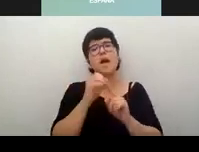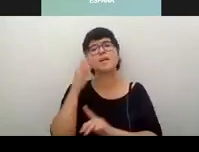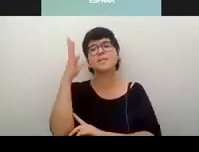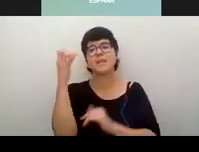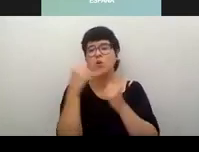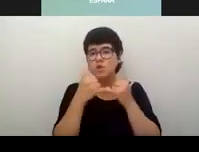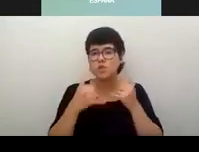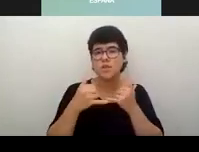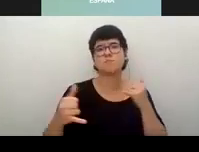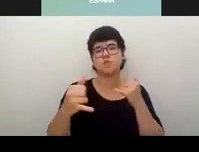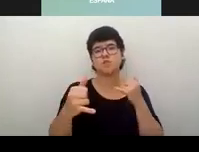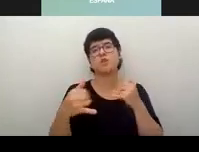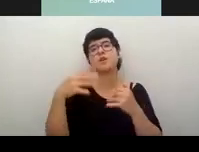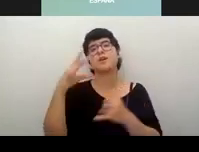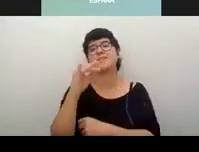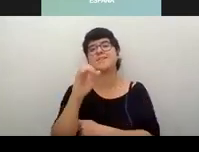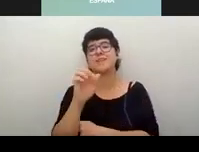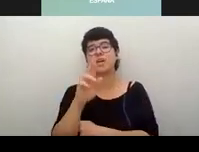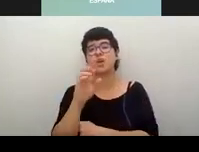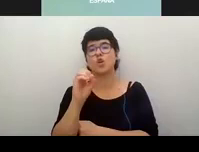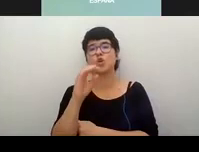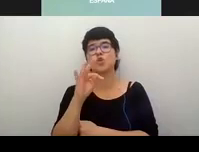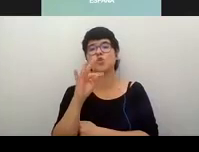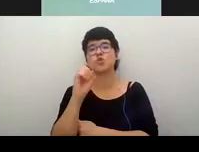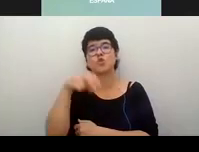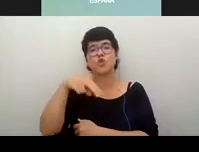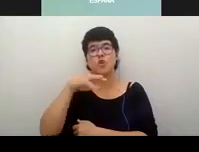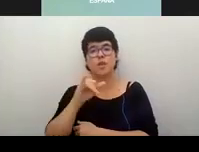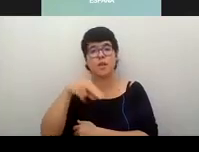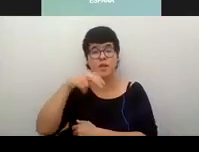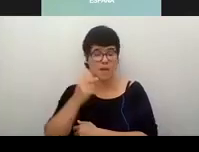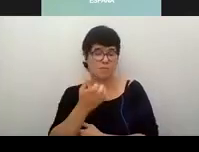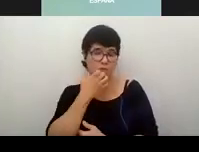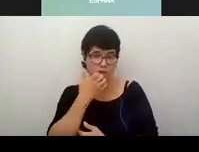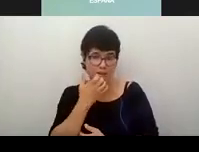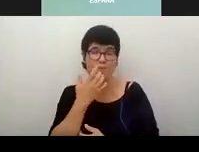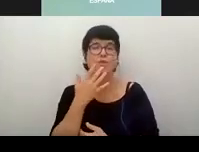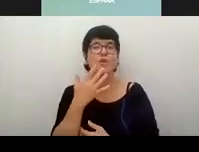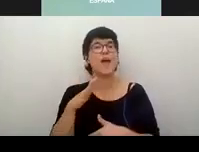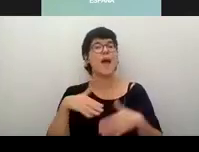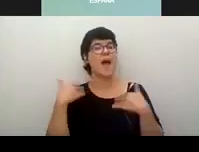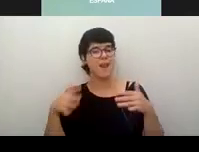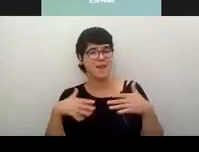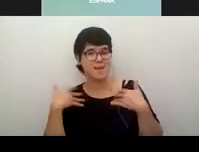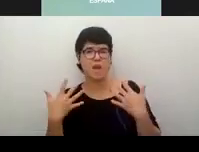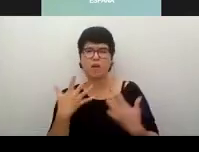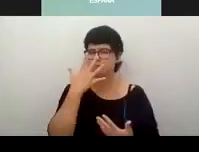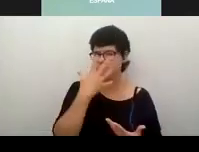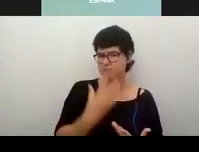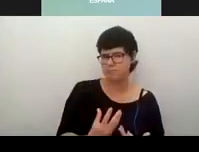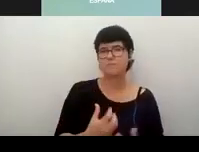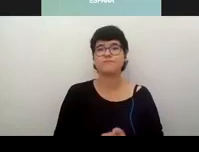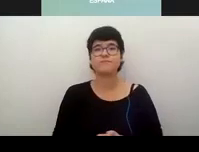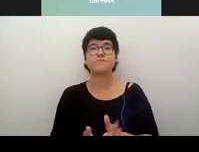hormona de la alegría, de la alegría, de la tristeza, la hormona sobre la que actuamos nosotros, el neurotransmisor sobre